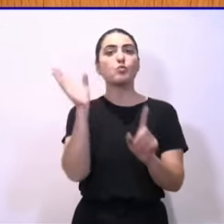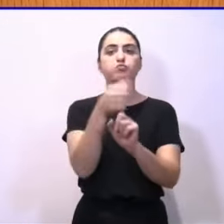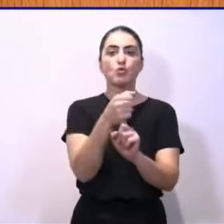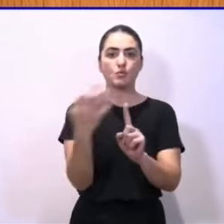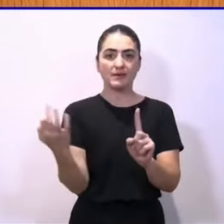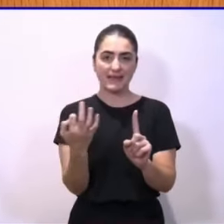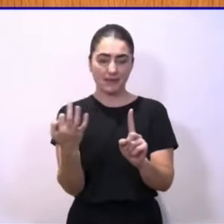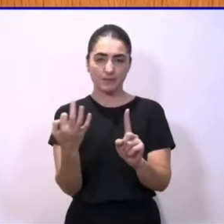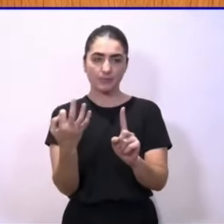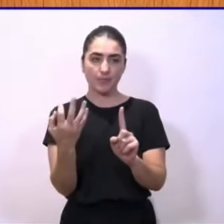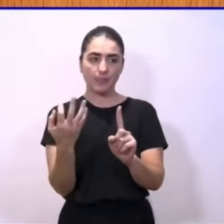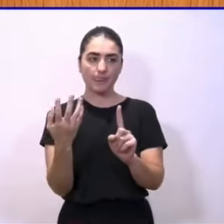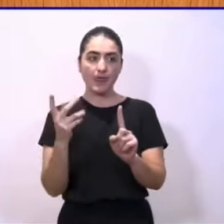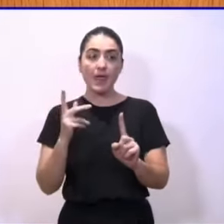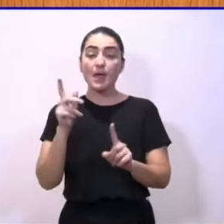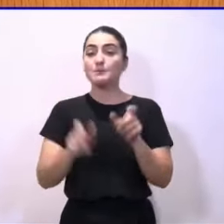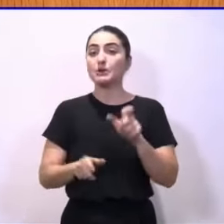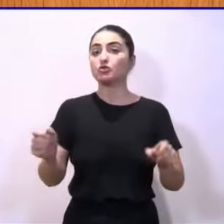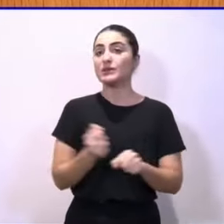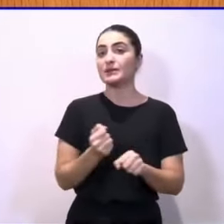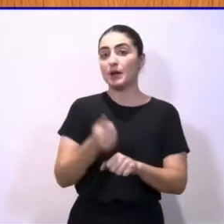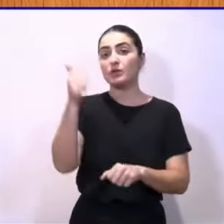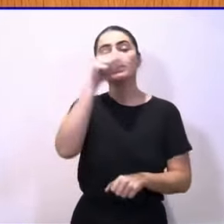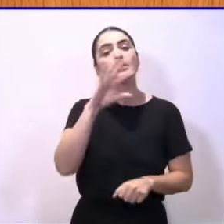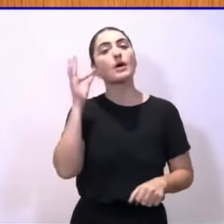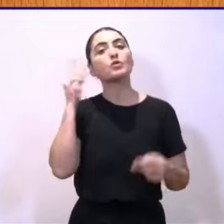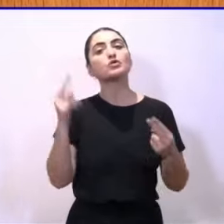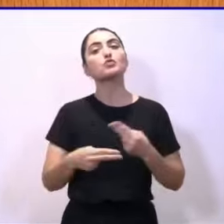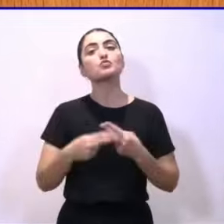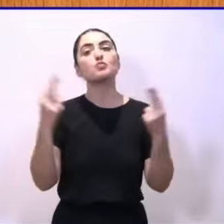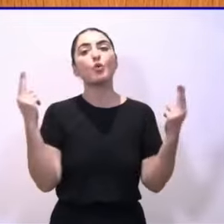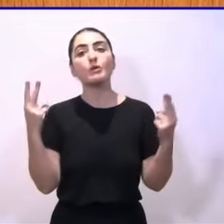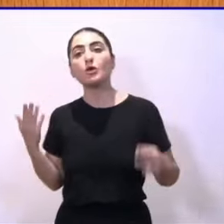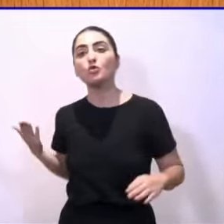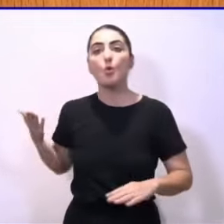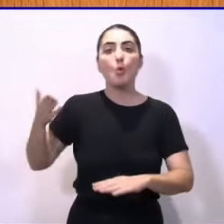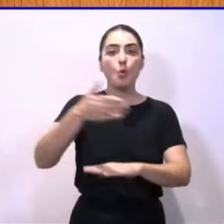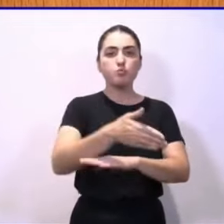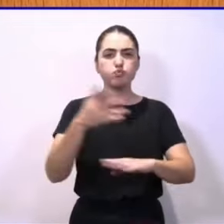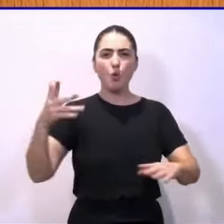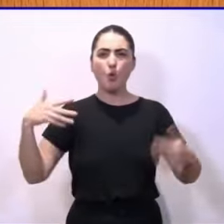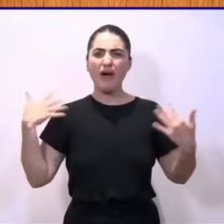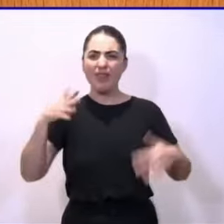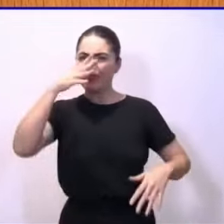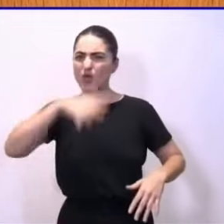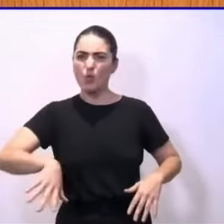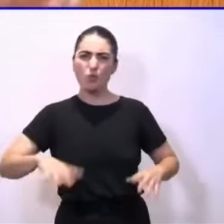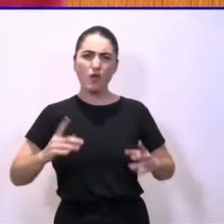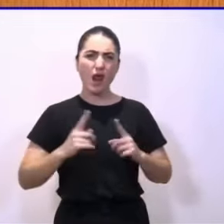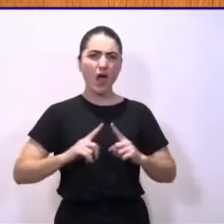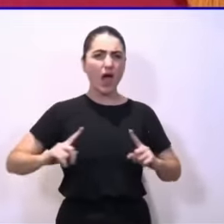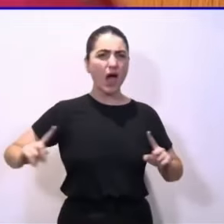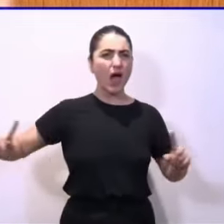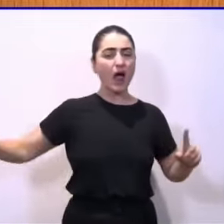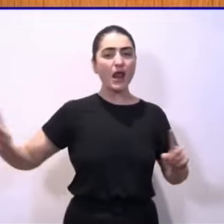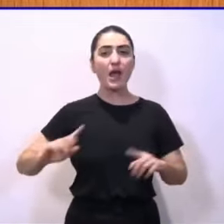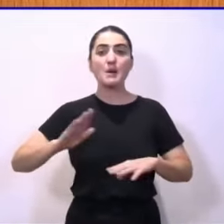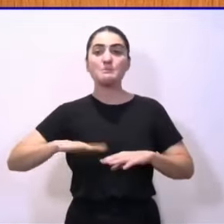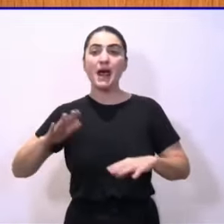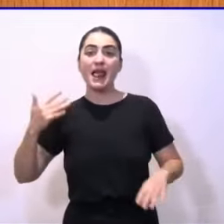que estamos condenando a los empleados y empleadas públicos a acudir a pleitos interminables para que, una vez que